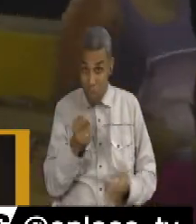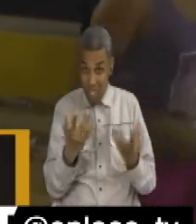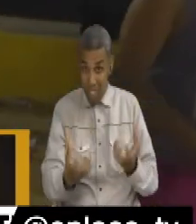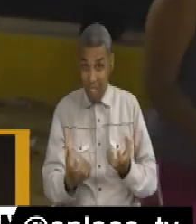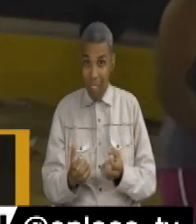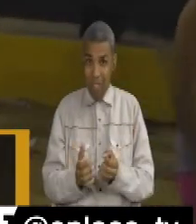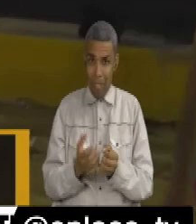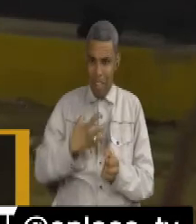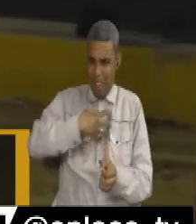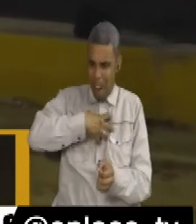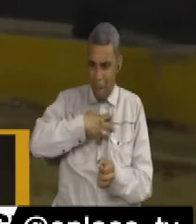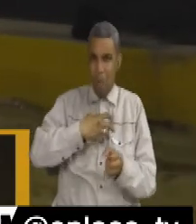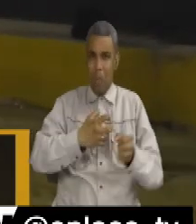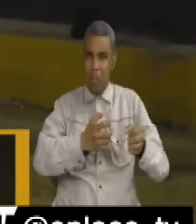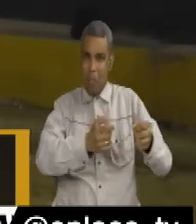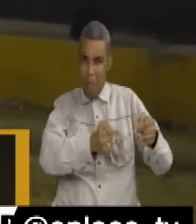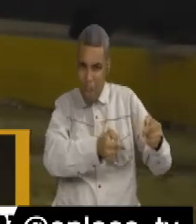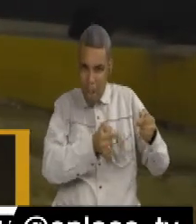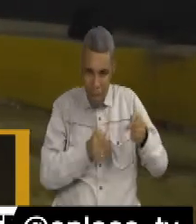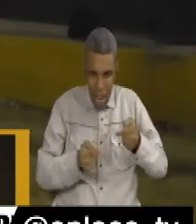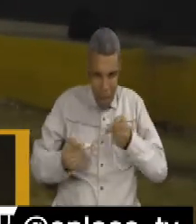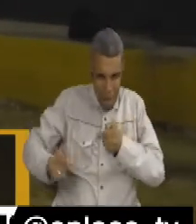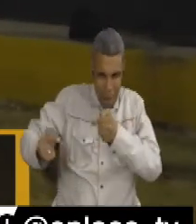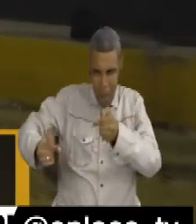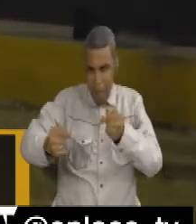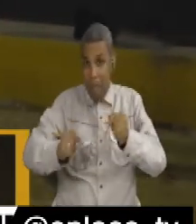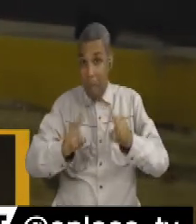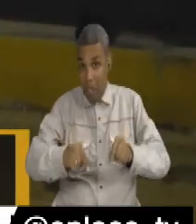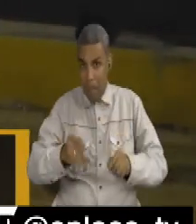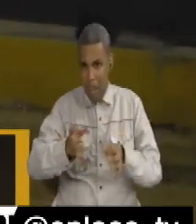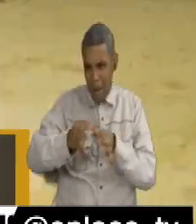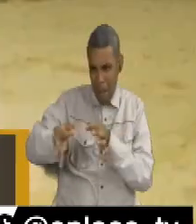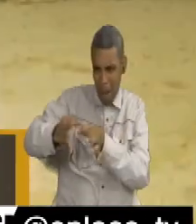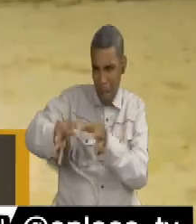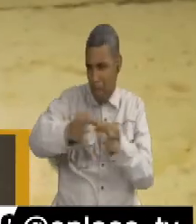torneos municipales y nacionales